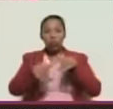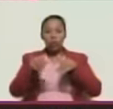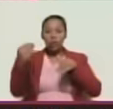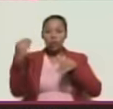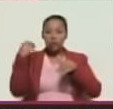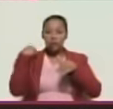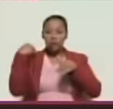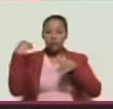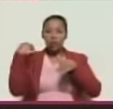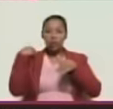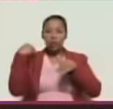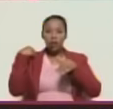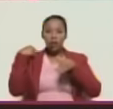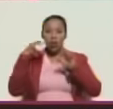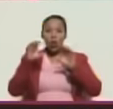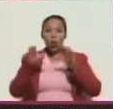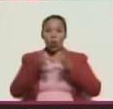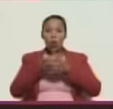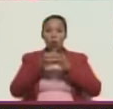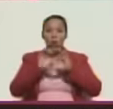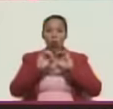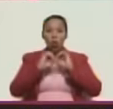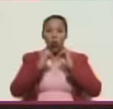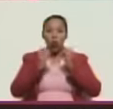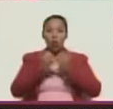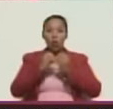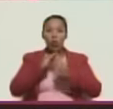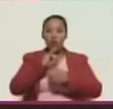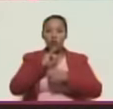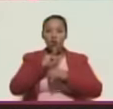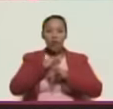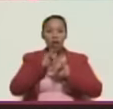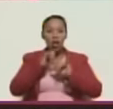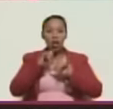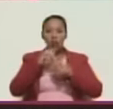convocado las organizaciones con fines